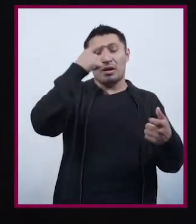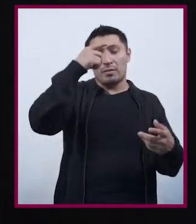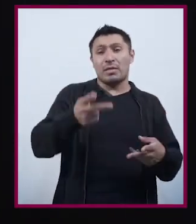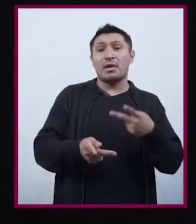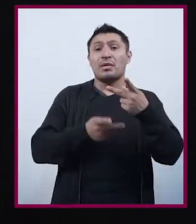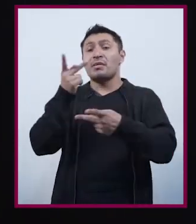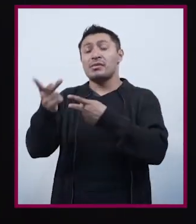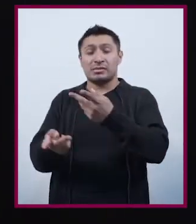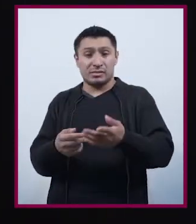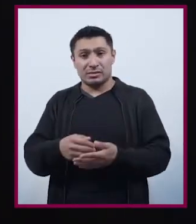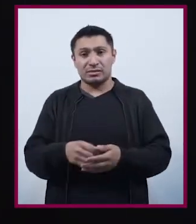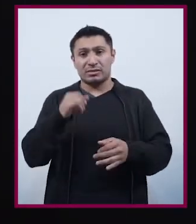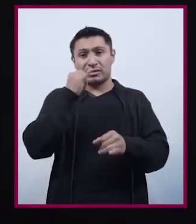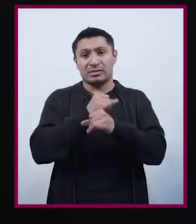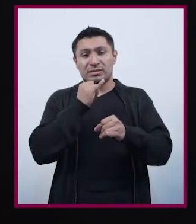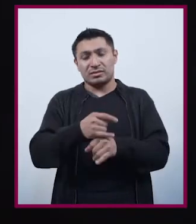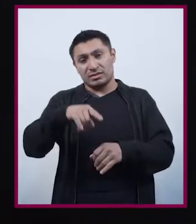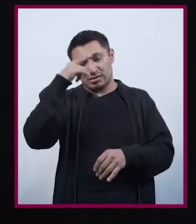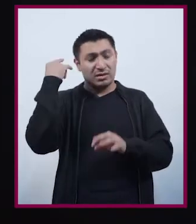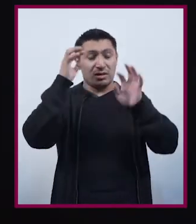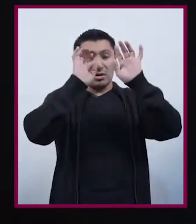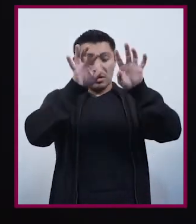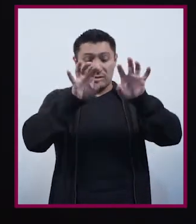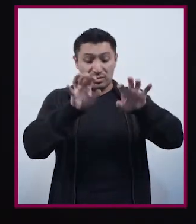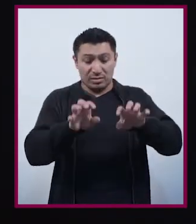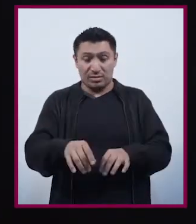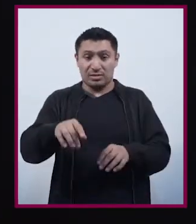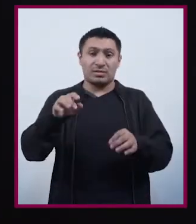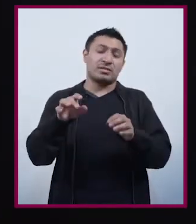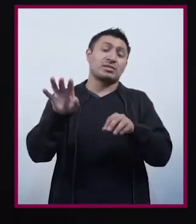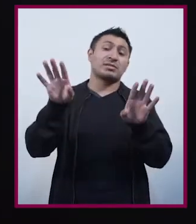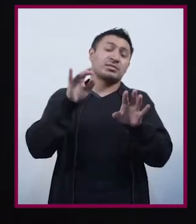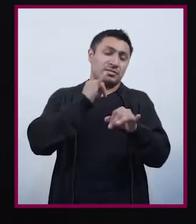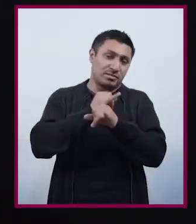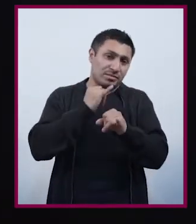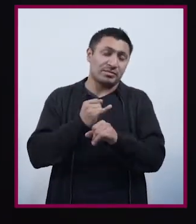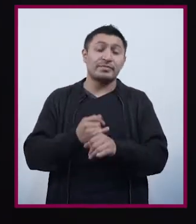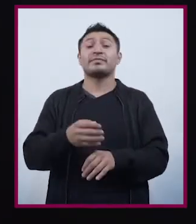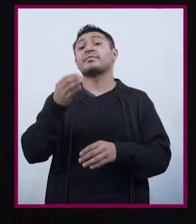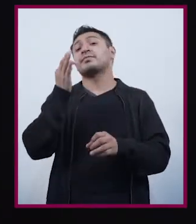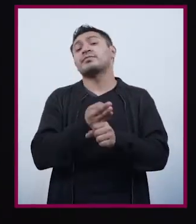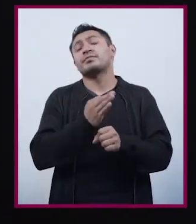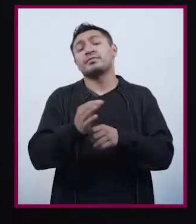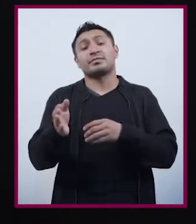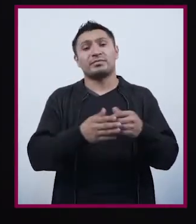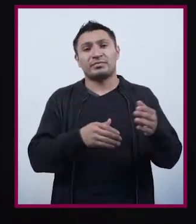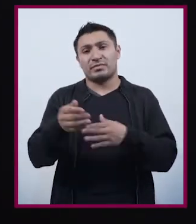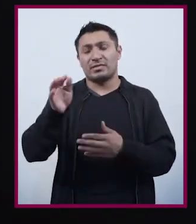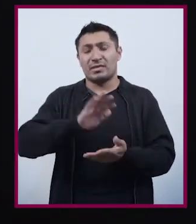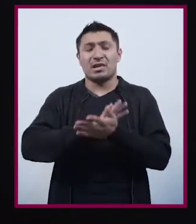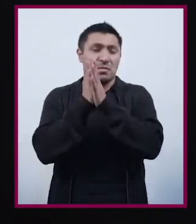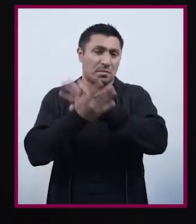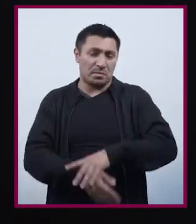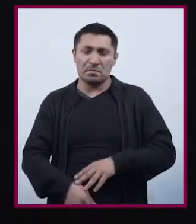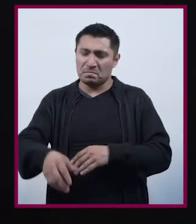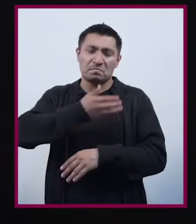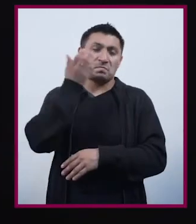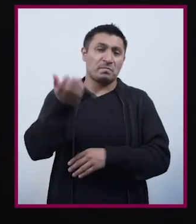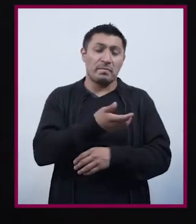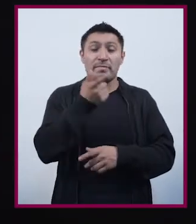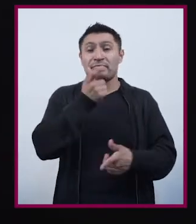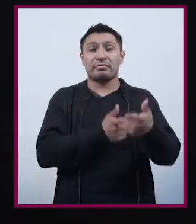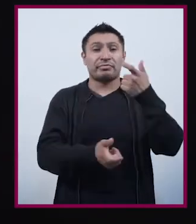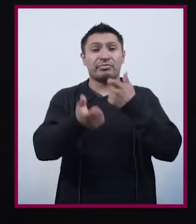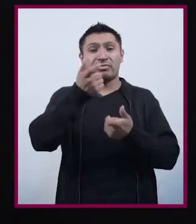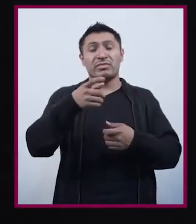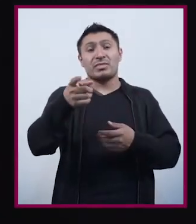lo que presta. Internet ha facilitado estas anotaciones a través de transacciones electrónicas y en la actualidad esto se ha vuelto